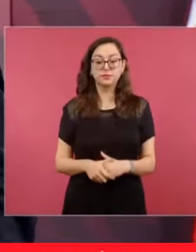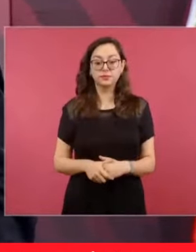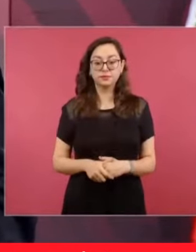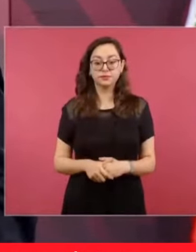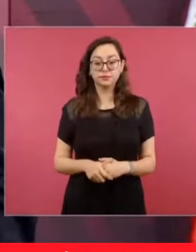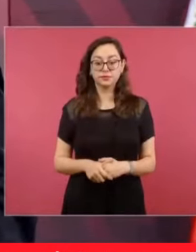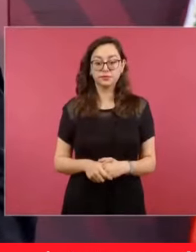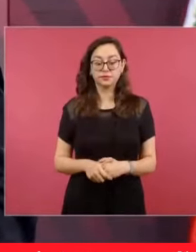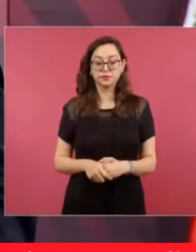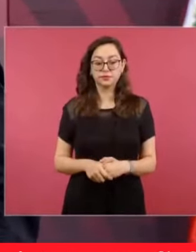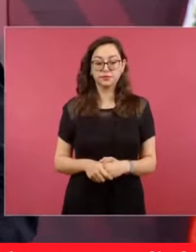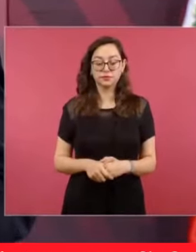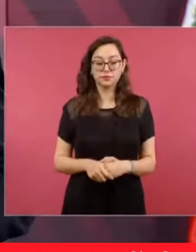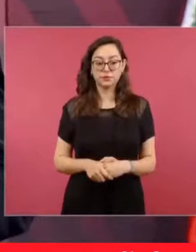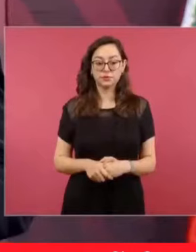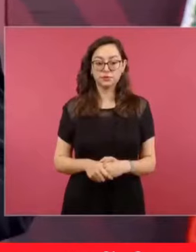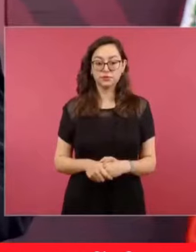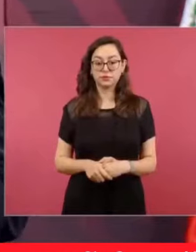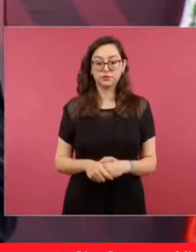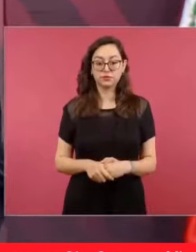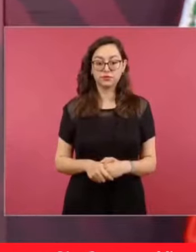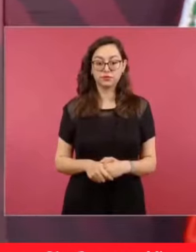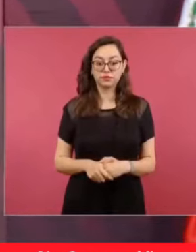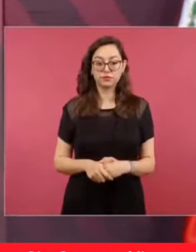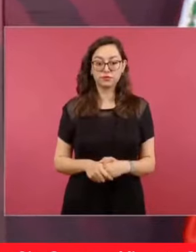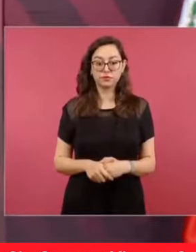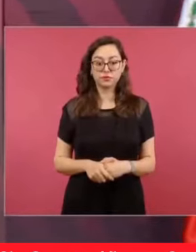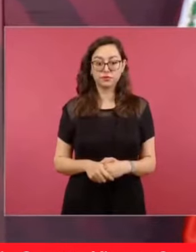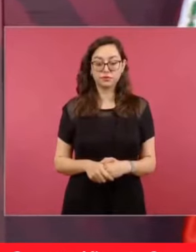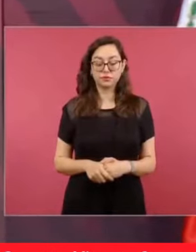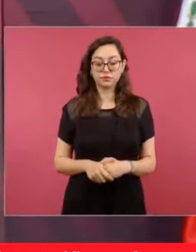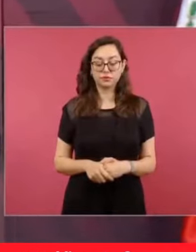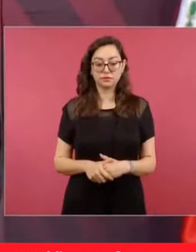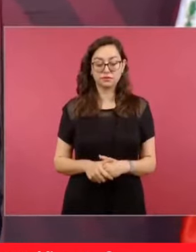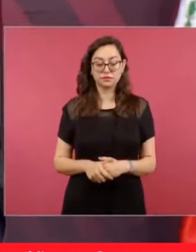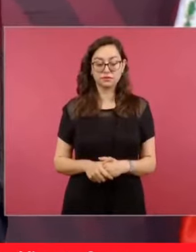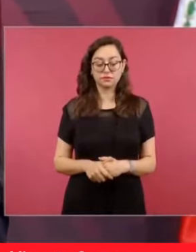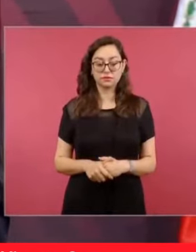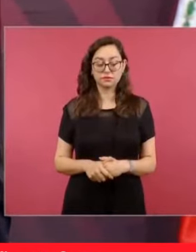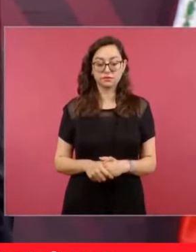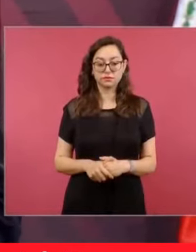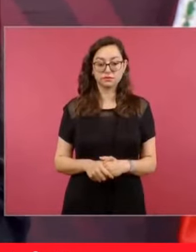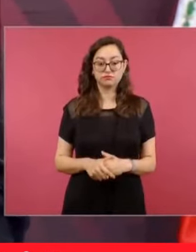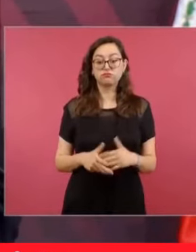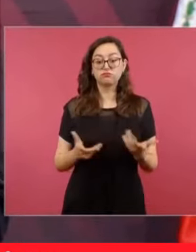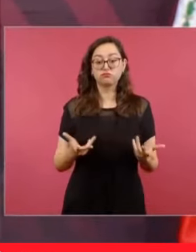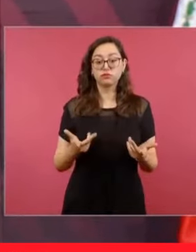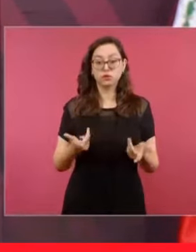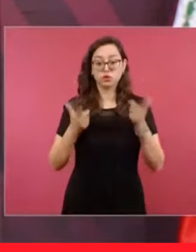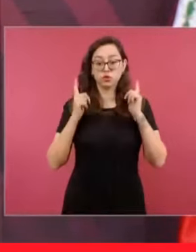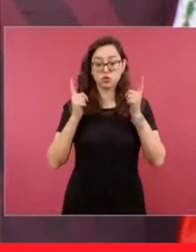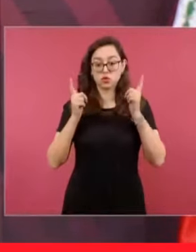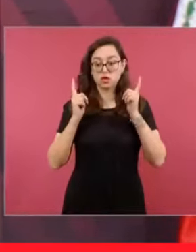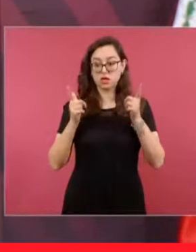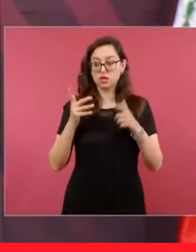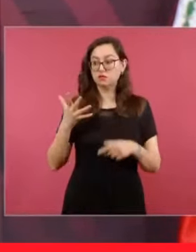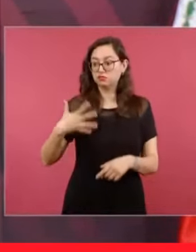peligro y desear que aparezcan los ocho